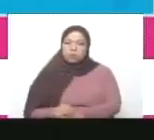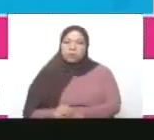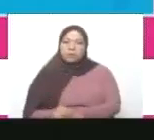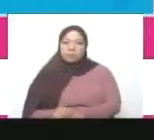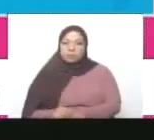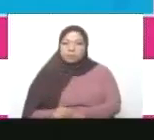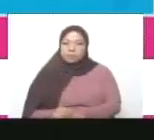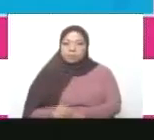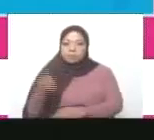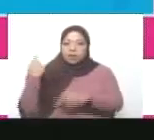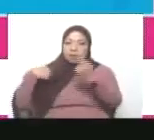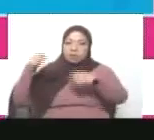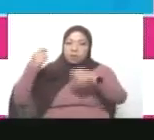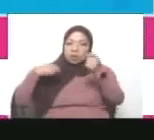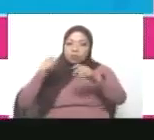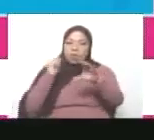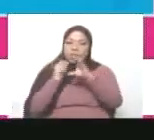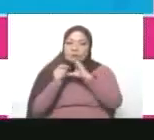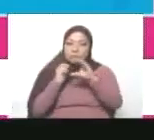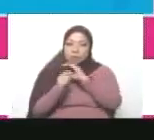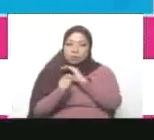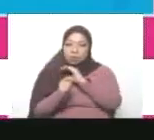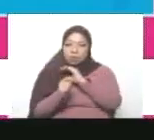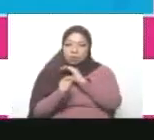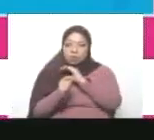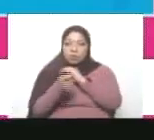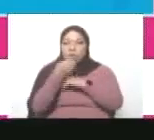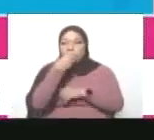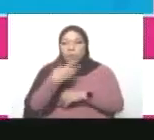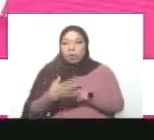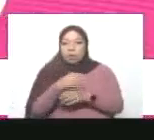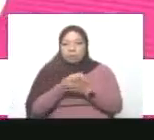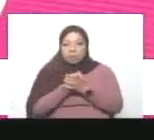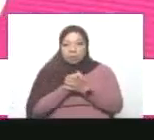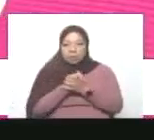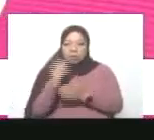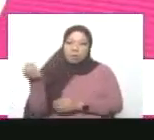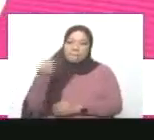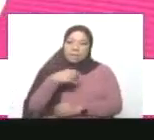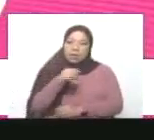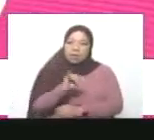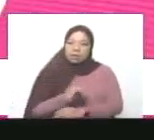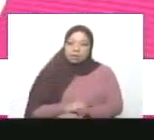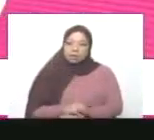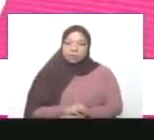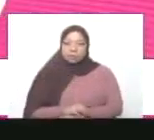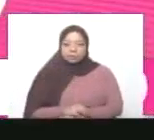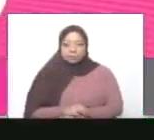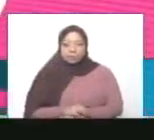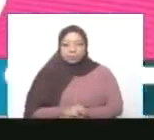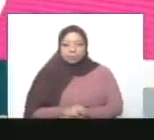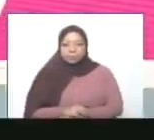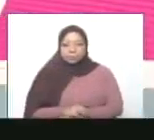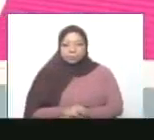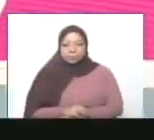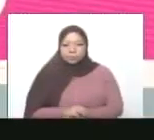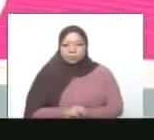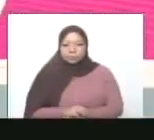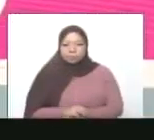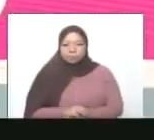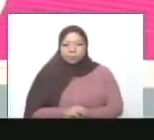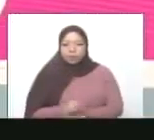la Feria Internacional de Telecomunicaciones. Bueno, Gabriela, ¿qué más tienes por ahí, Gabriela? Mira, bueno, me